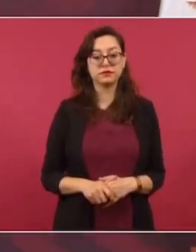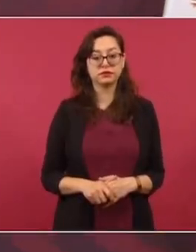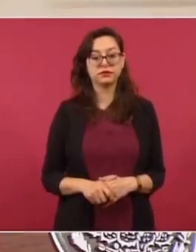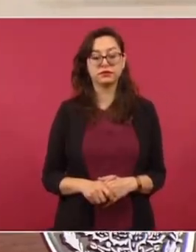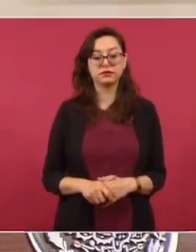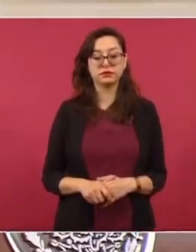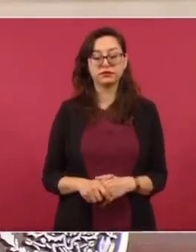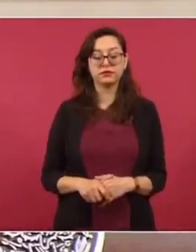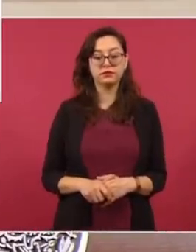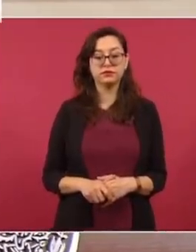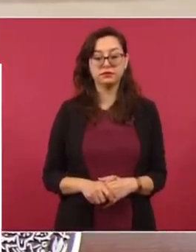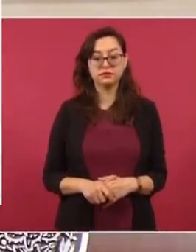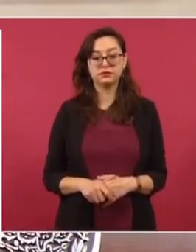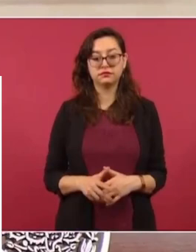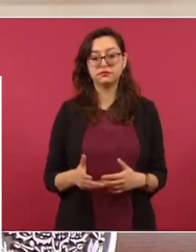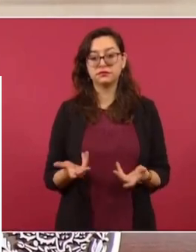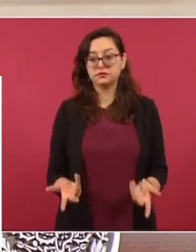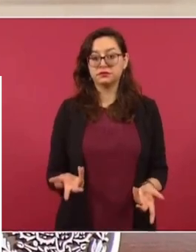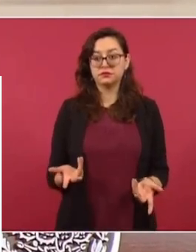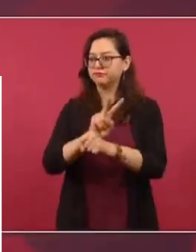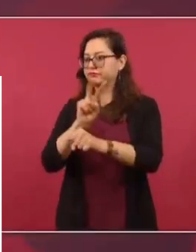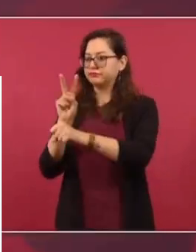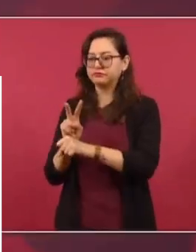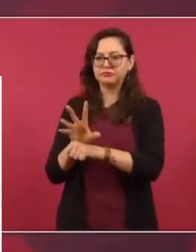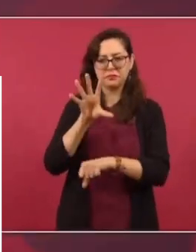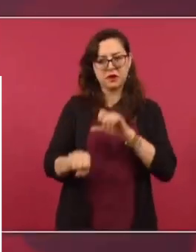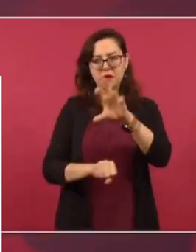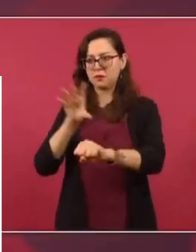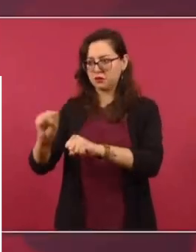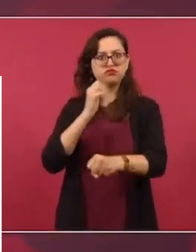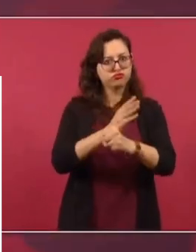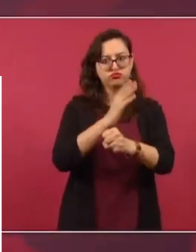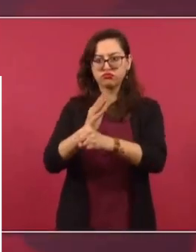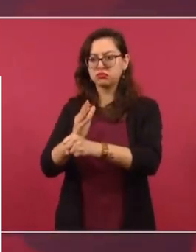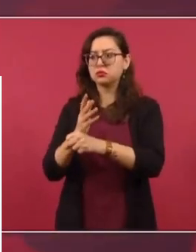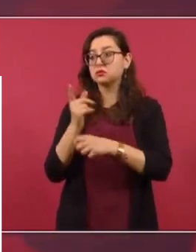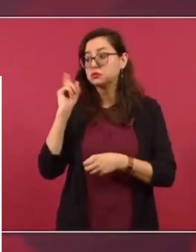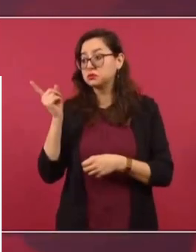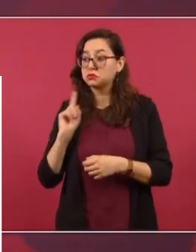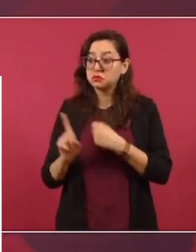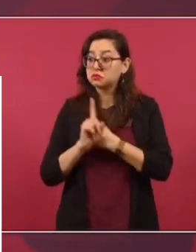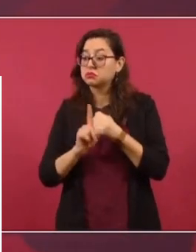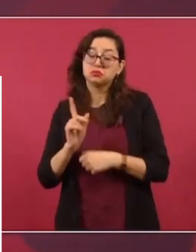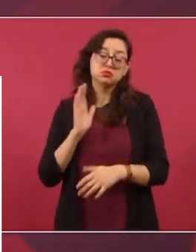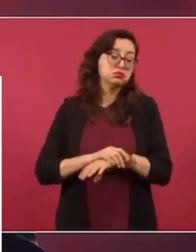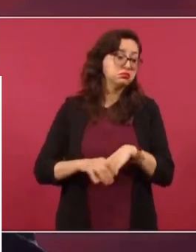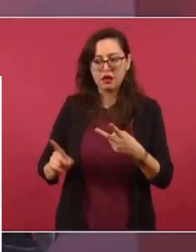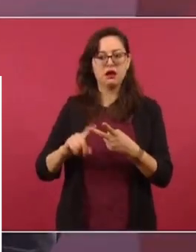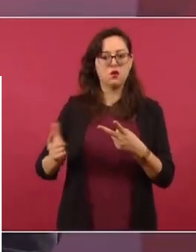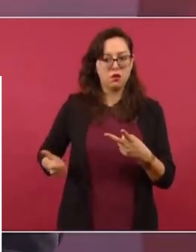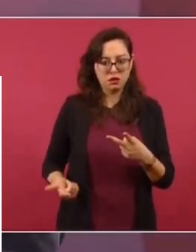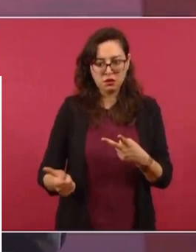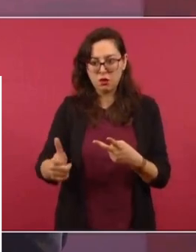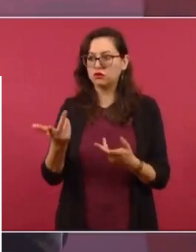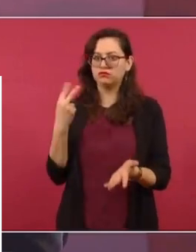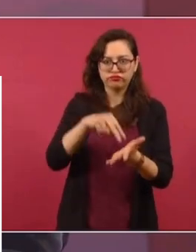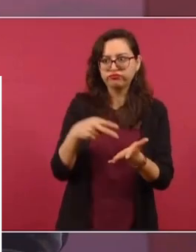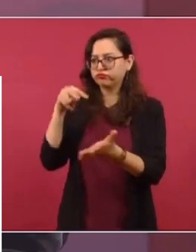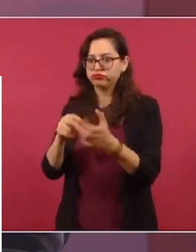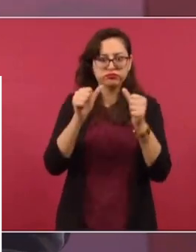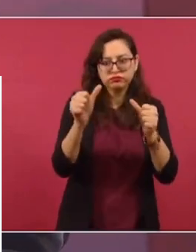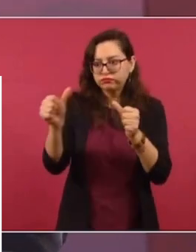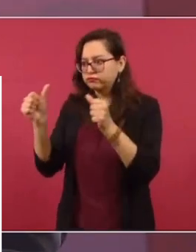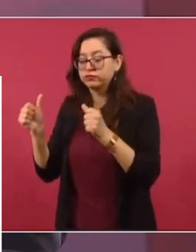combatiendo la violencia y la impunidad. No hemos dejado solo al pueblo de Zacatecas. El asunto